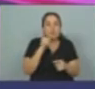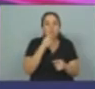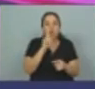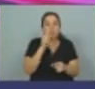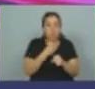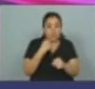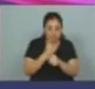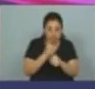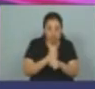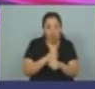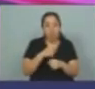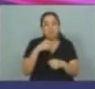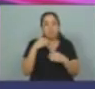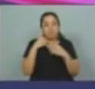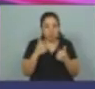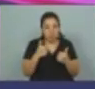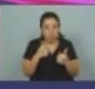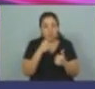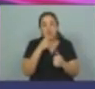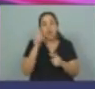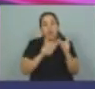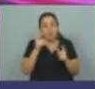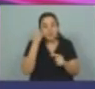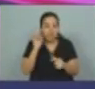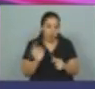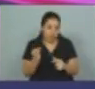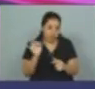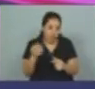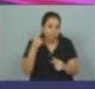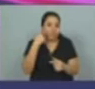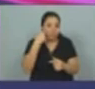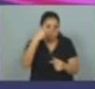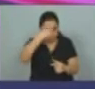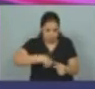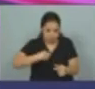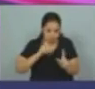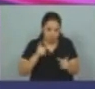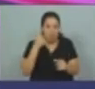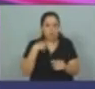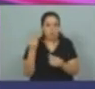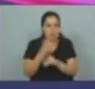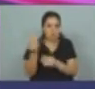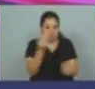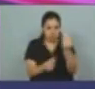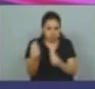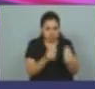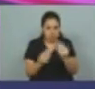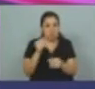los que me siguen saben que por este programa han pasado todos los artistas, han hablado todos, me he